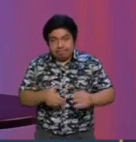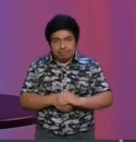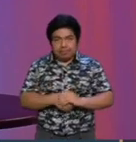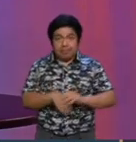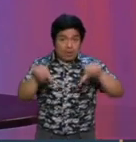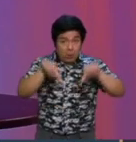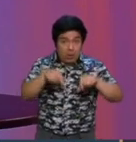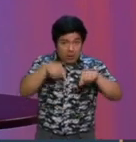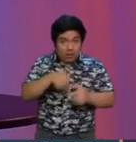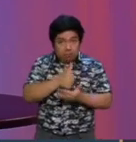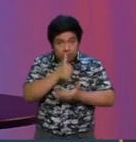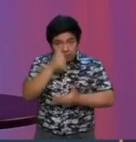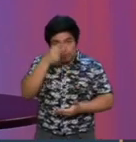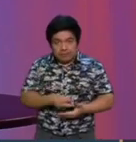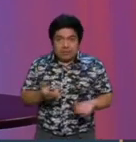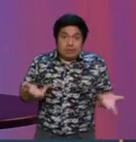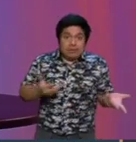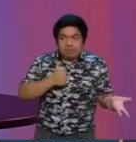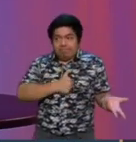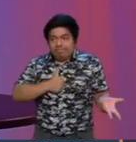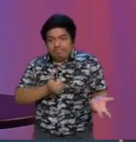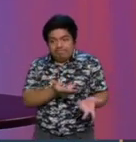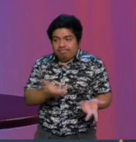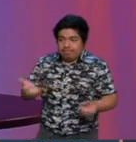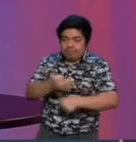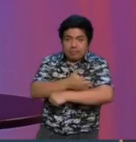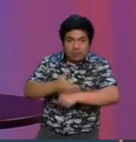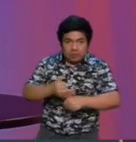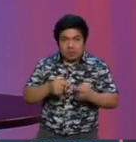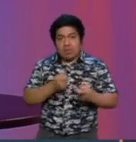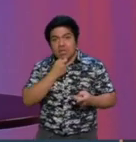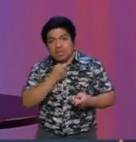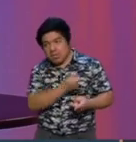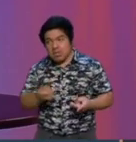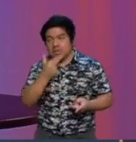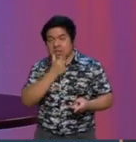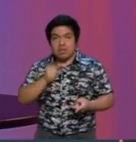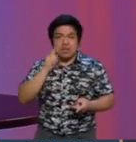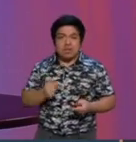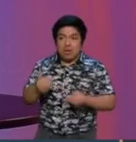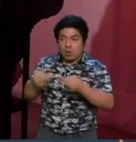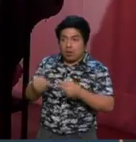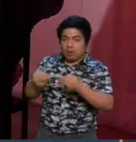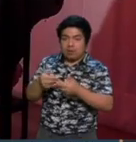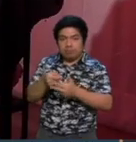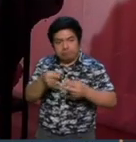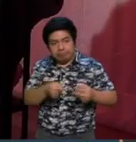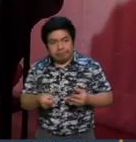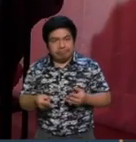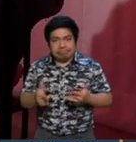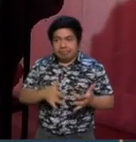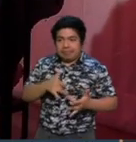Hoy en esta ciudad, lamentablemente las familias, las niñas, los niños, los establecimientos mercantiles, no nos